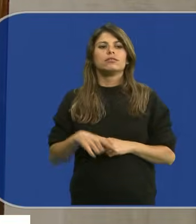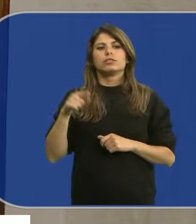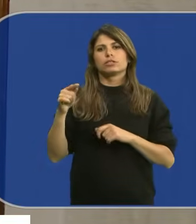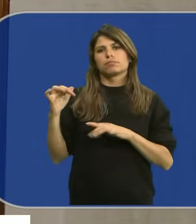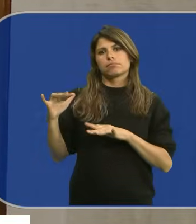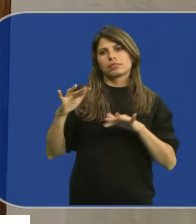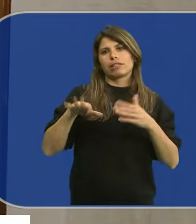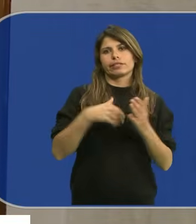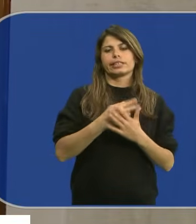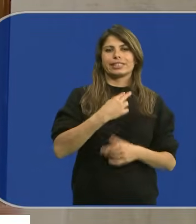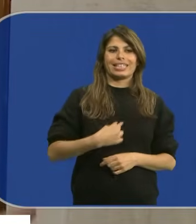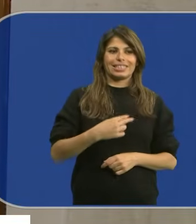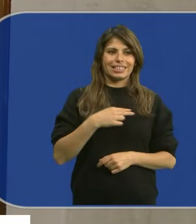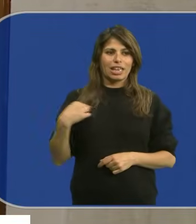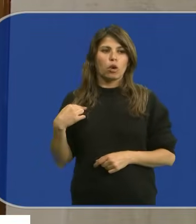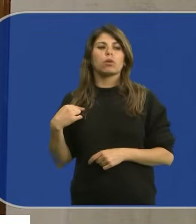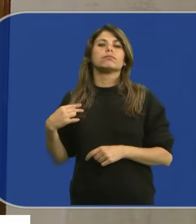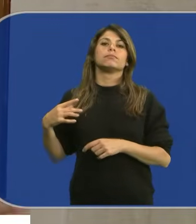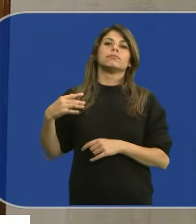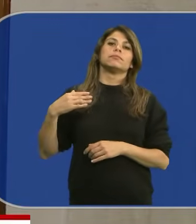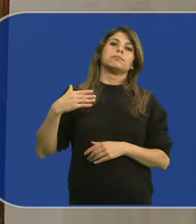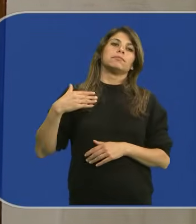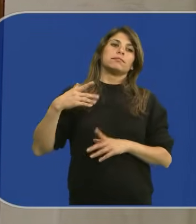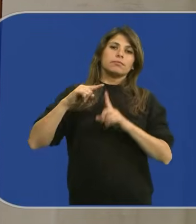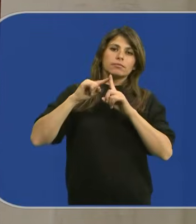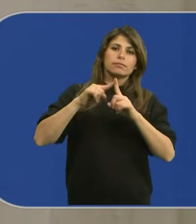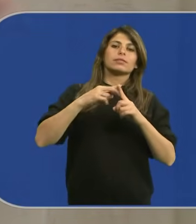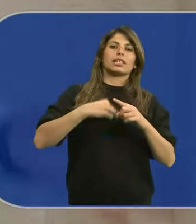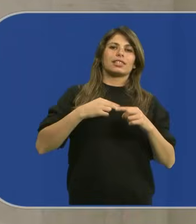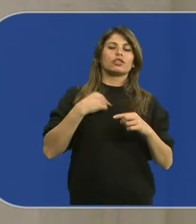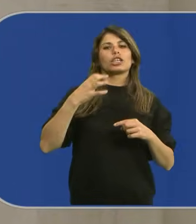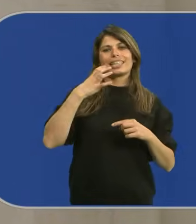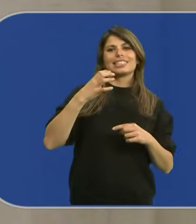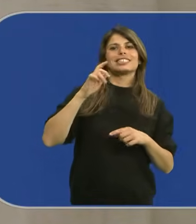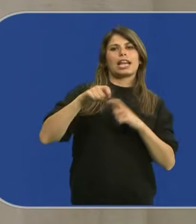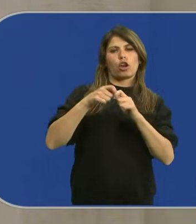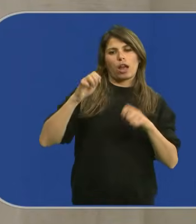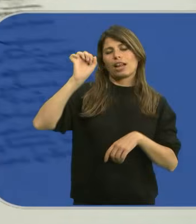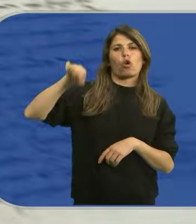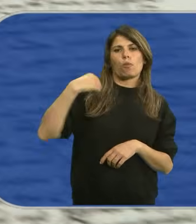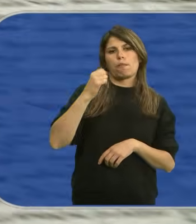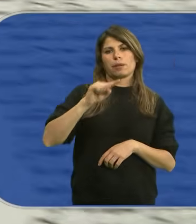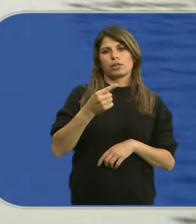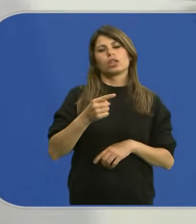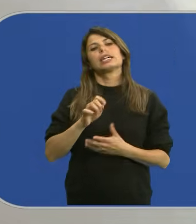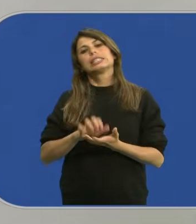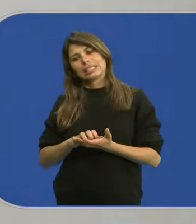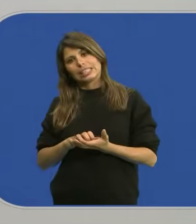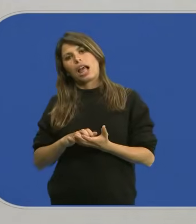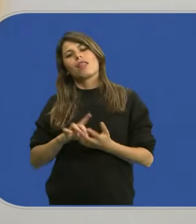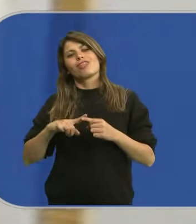Santiago. Y claro, yendo de peregrinación a Santiago, pues los reyes de Aragón primero y los reyes de Castilla después, por supuesto